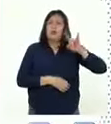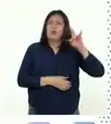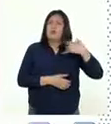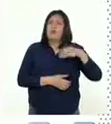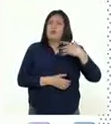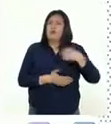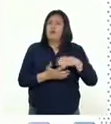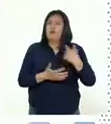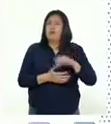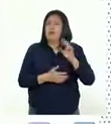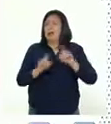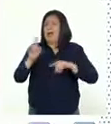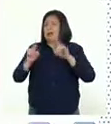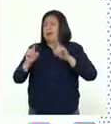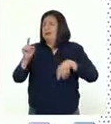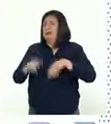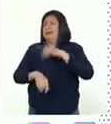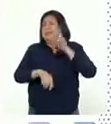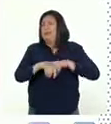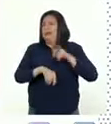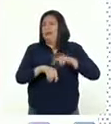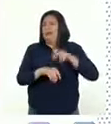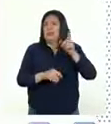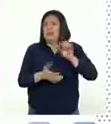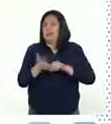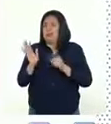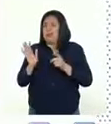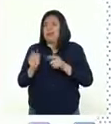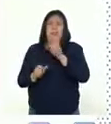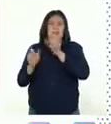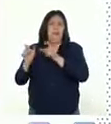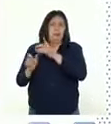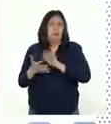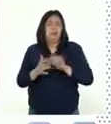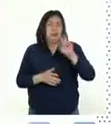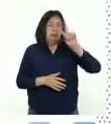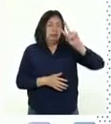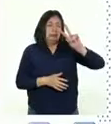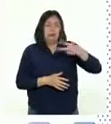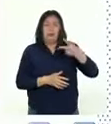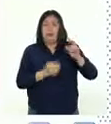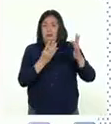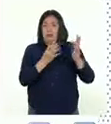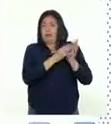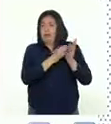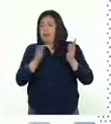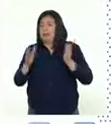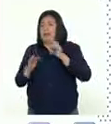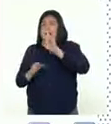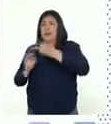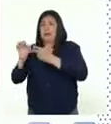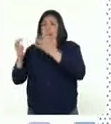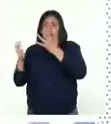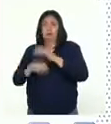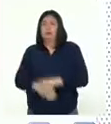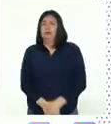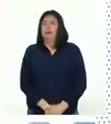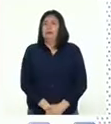emergencias ocasionadas por eventos naturales y antrópicos, desde el año 2009 hasta el año